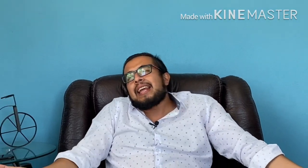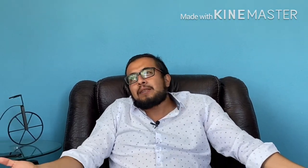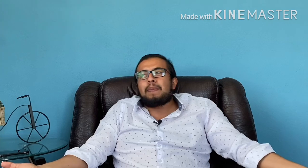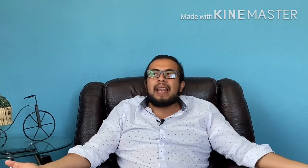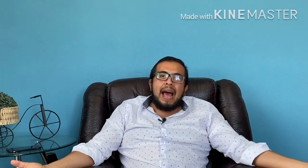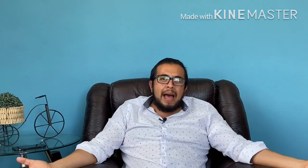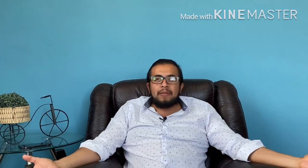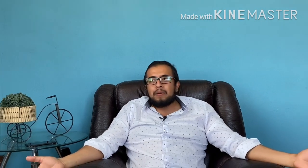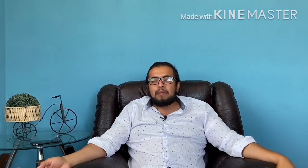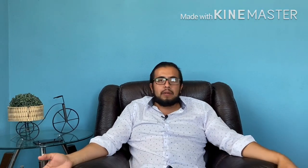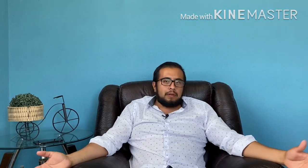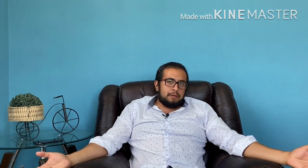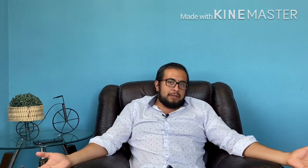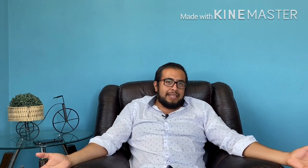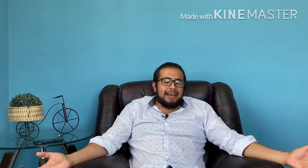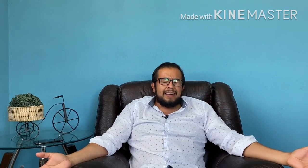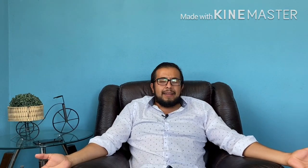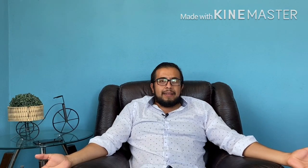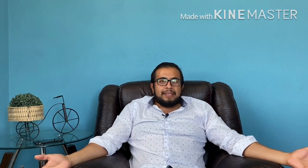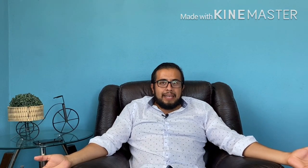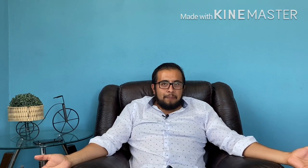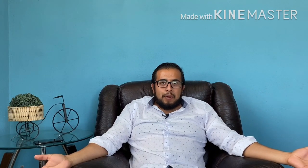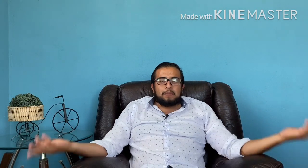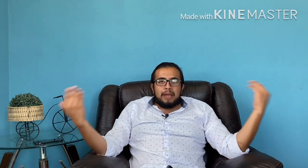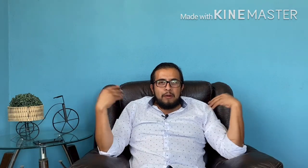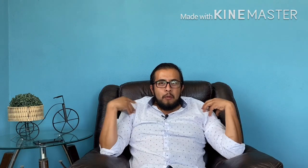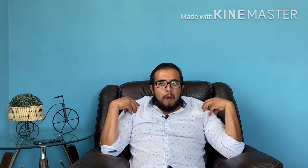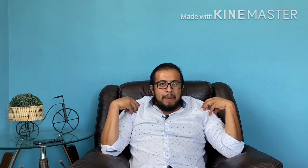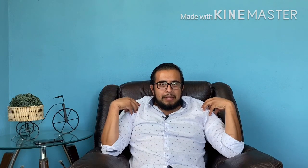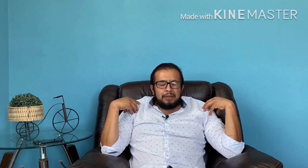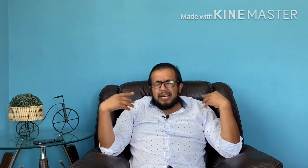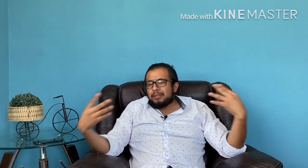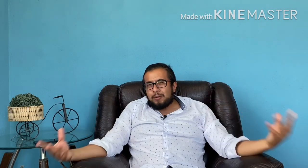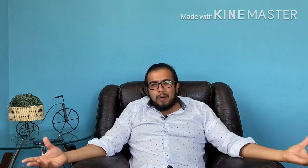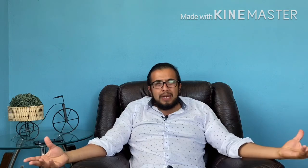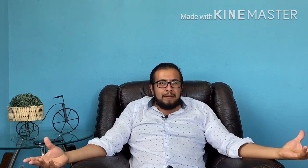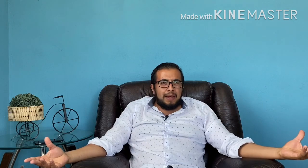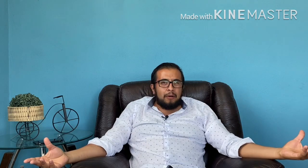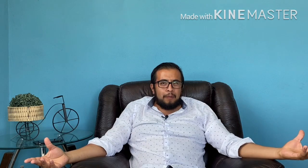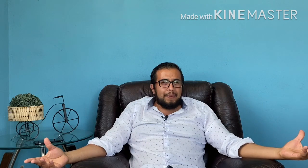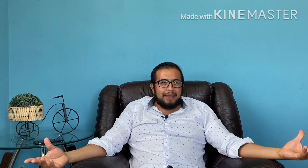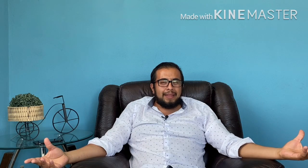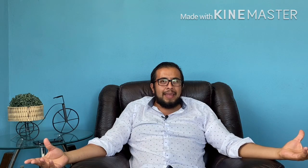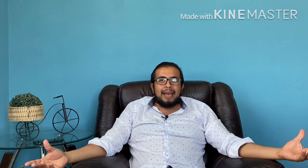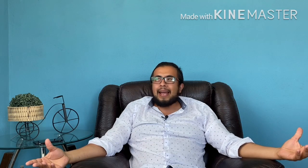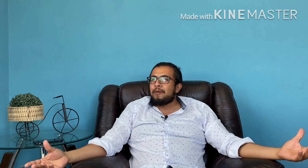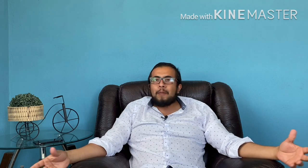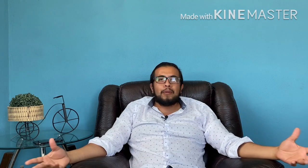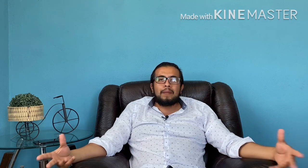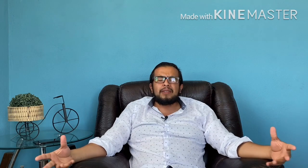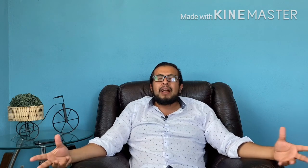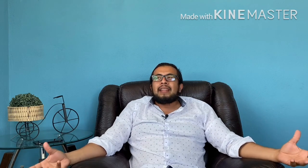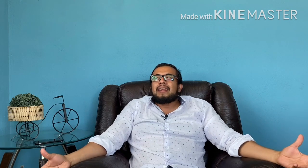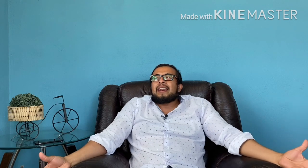sí, era esperado. o sea, sí, por esperar un guamazo, eso no alivia el golpe que te deja.